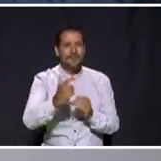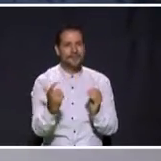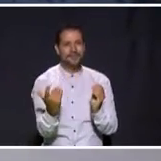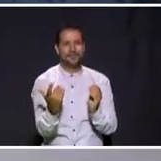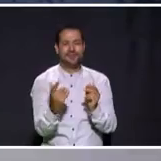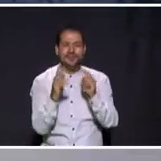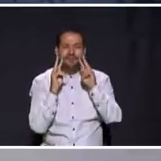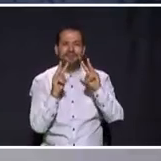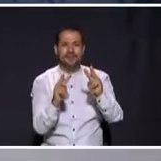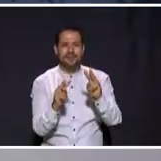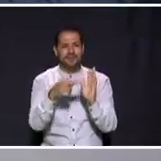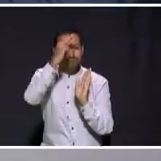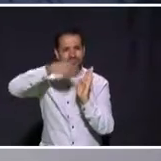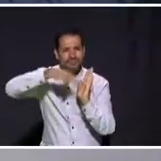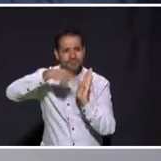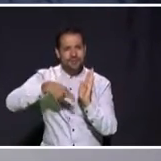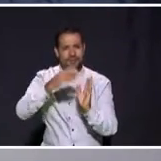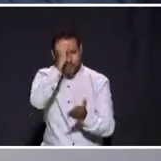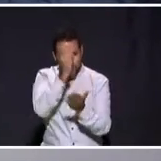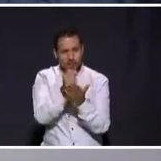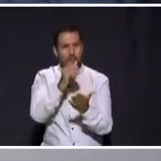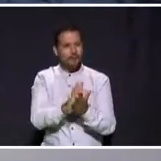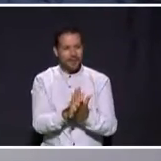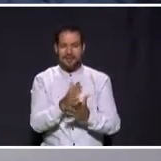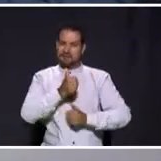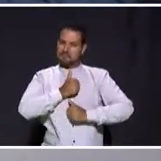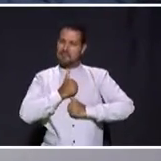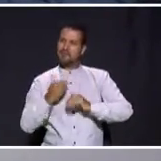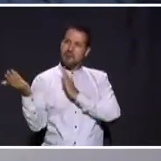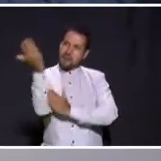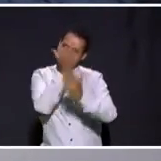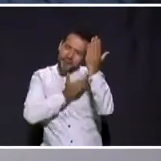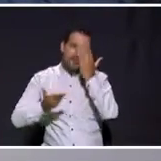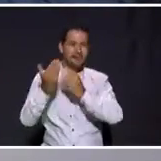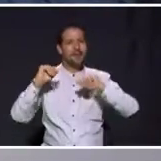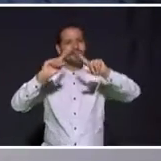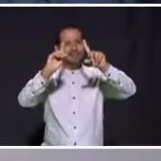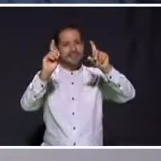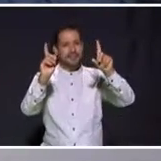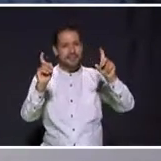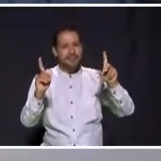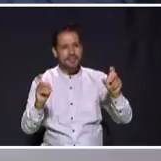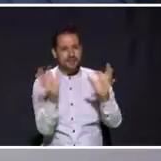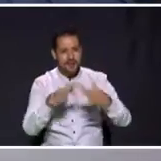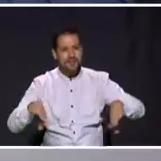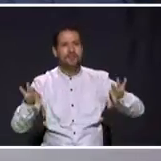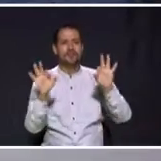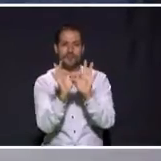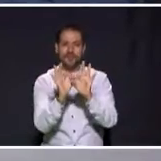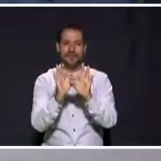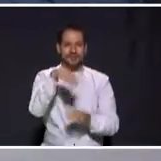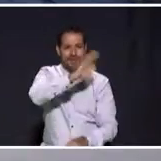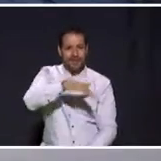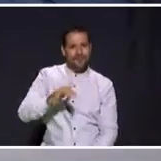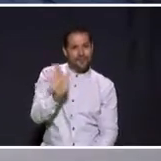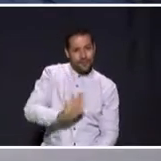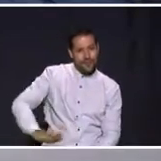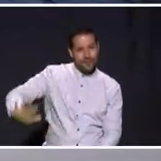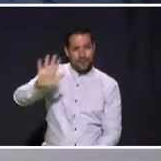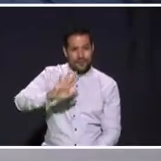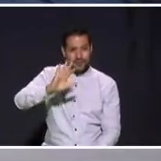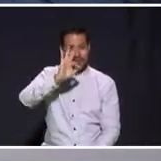que opinen y para que también den su punto de vista frente a los diferentes temas importantes para el departamento durante las últimas 36 horas y